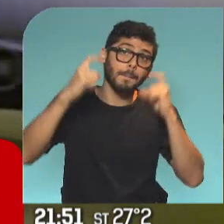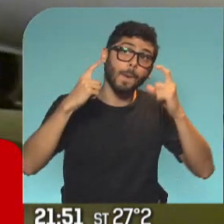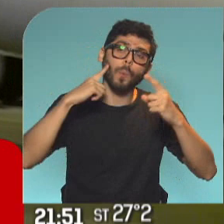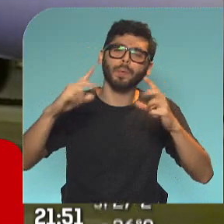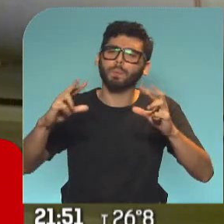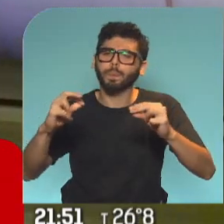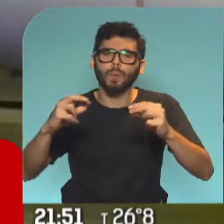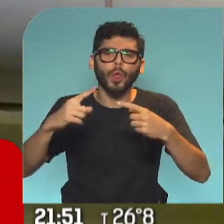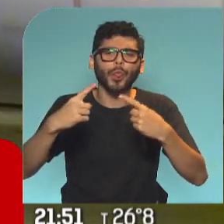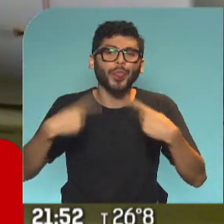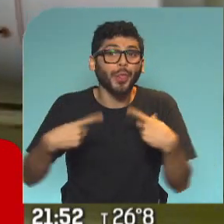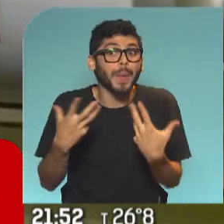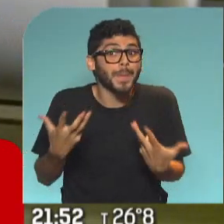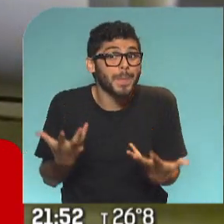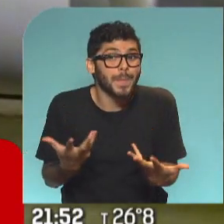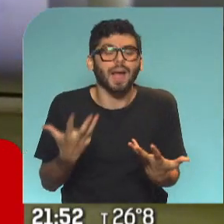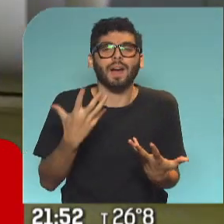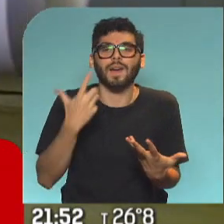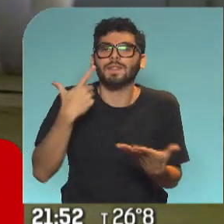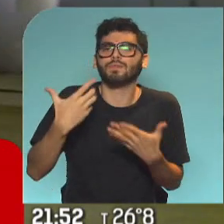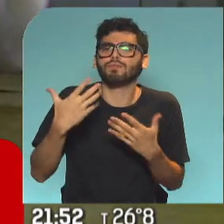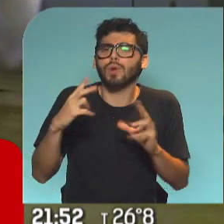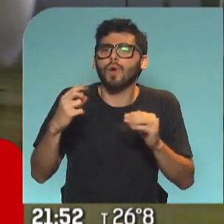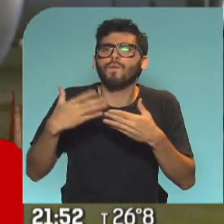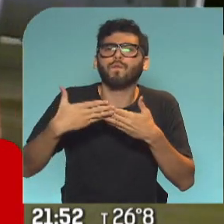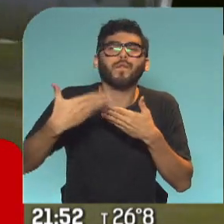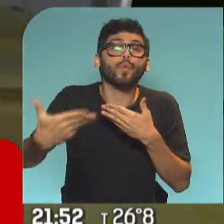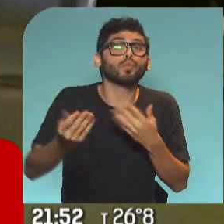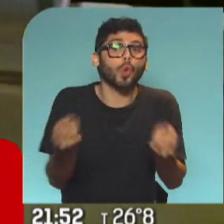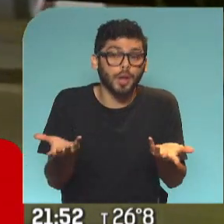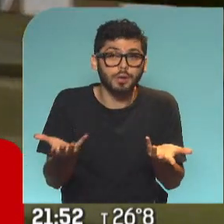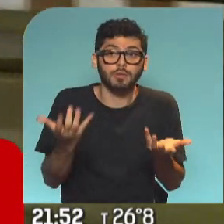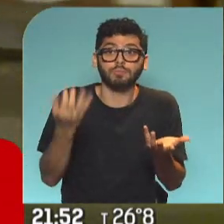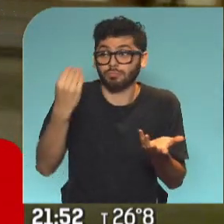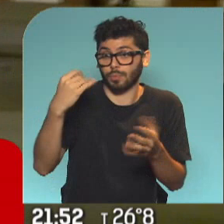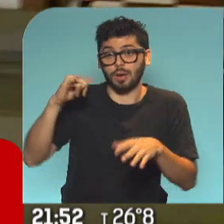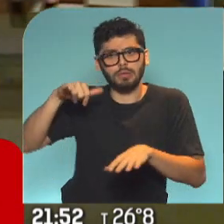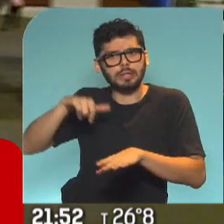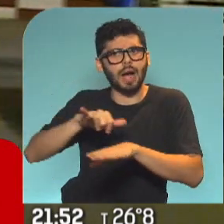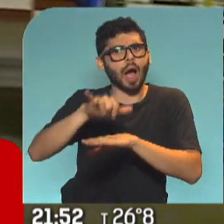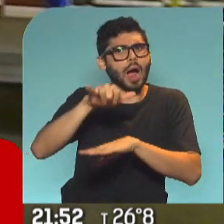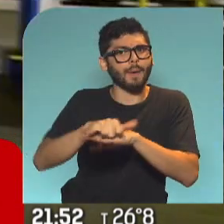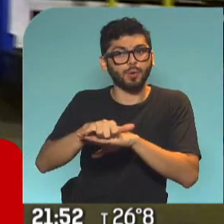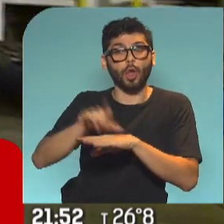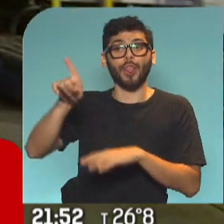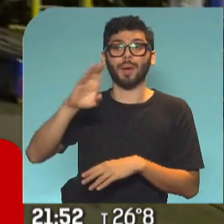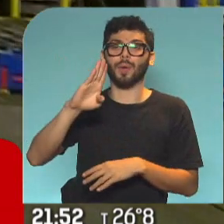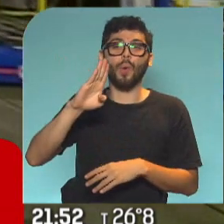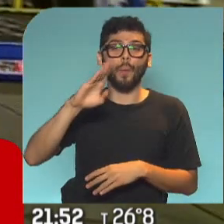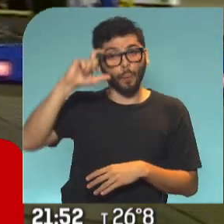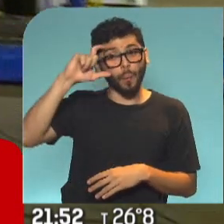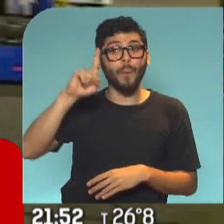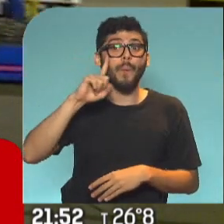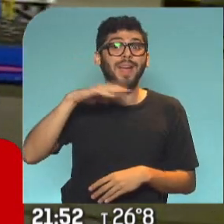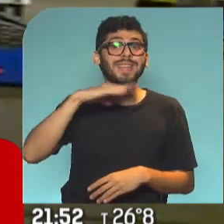en general, después de este avión que ha llegado desde Beijing. Hasta ahora, entonces,